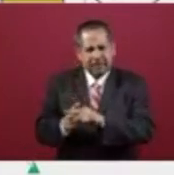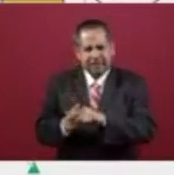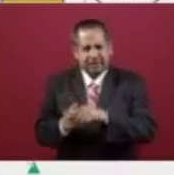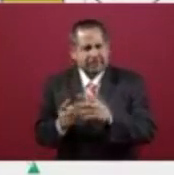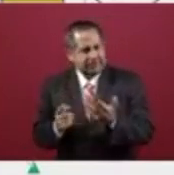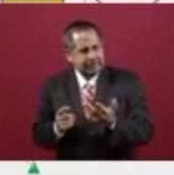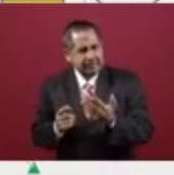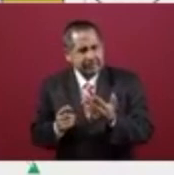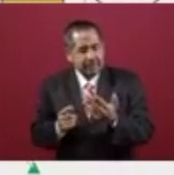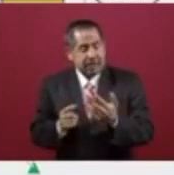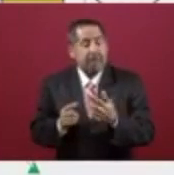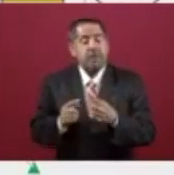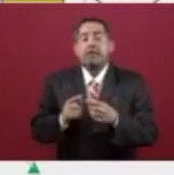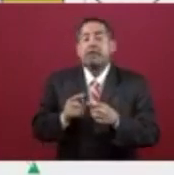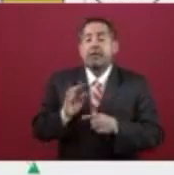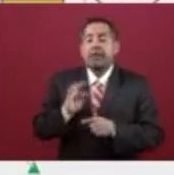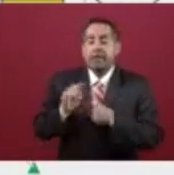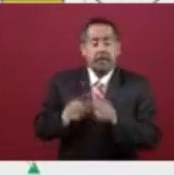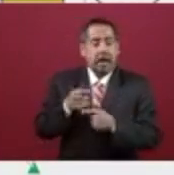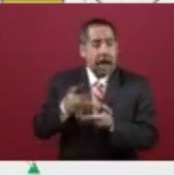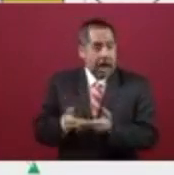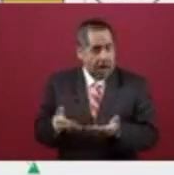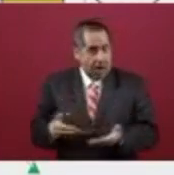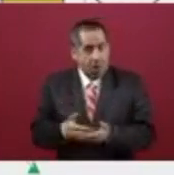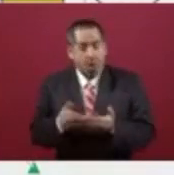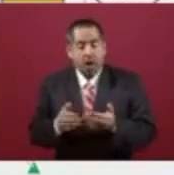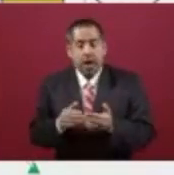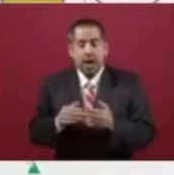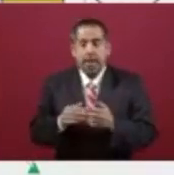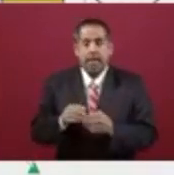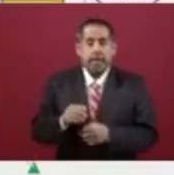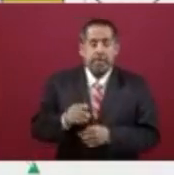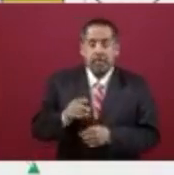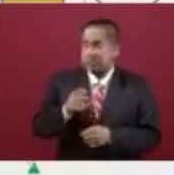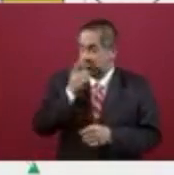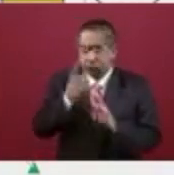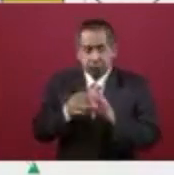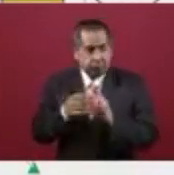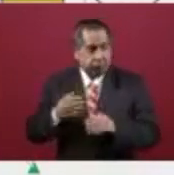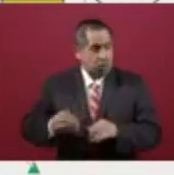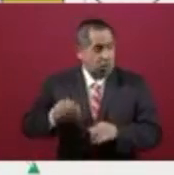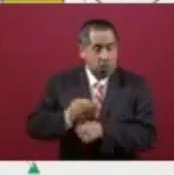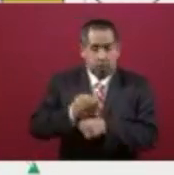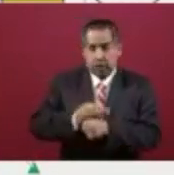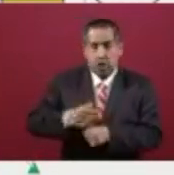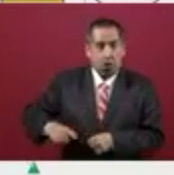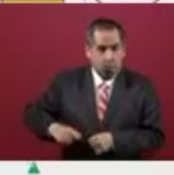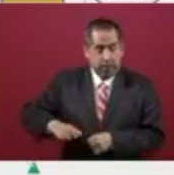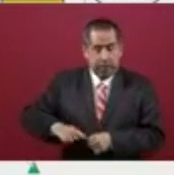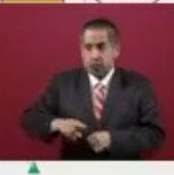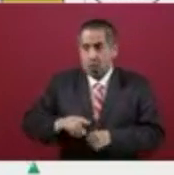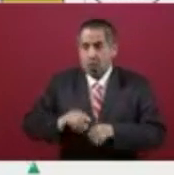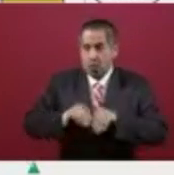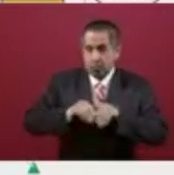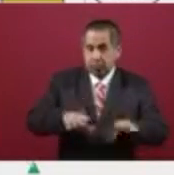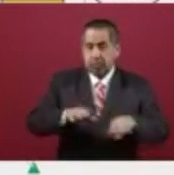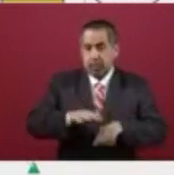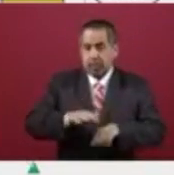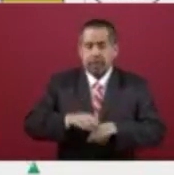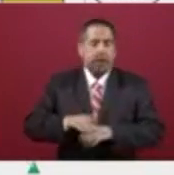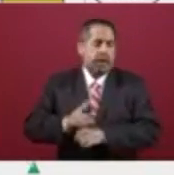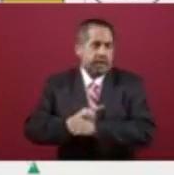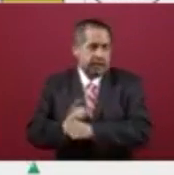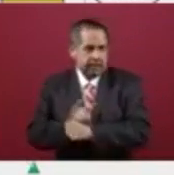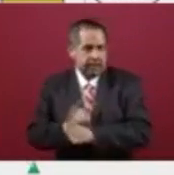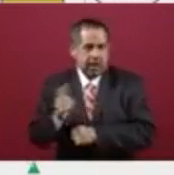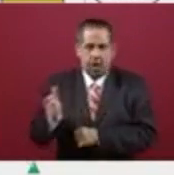más. Y ahora, cuando esta administración, cuando el licenciado Andrés